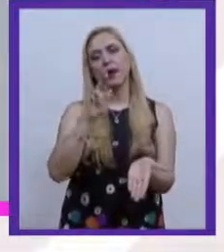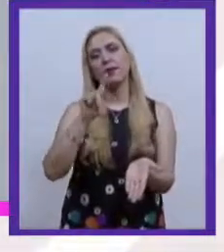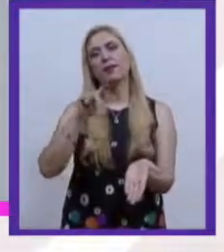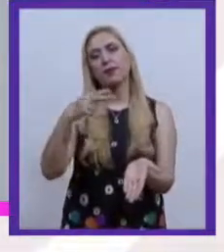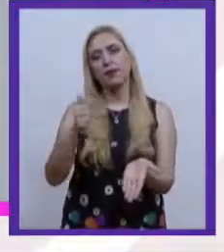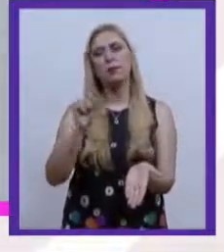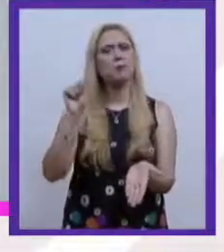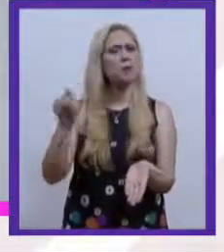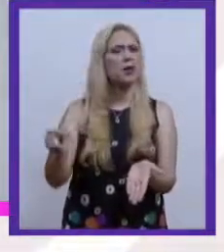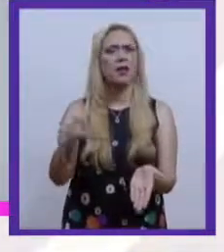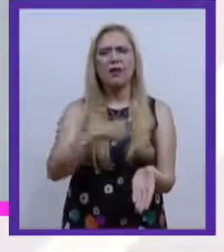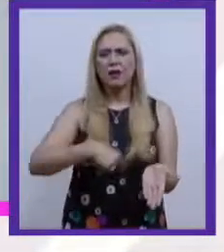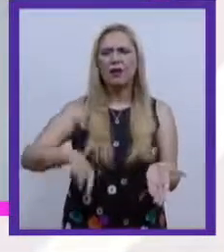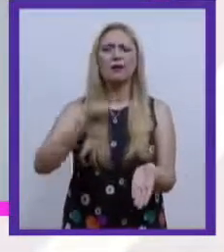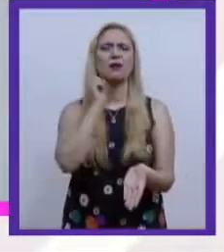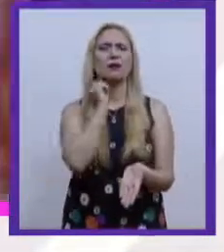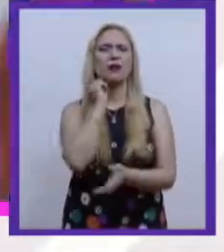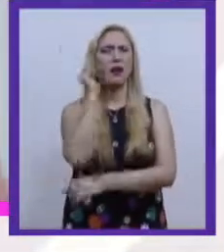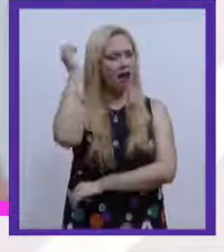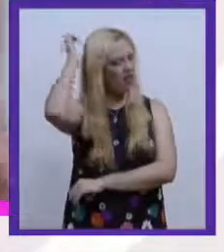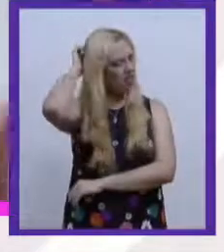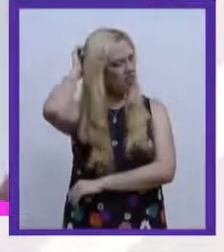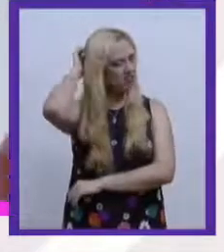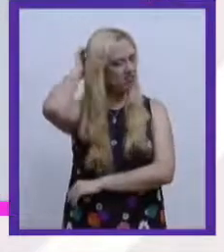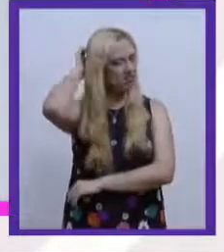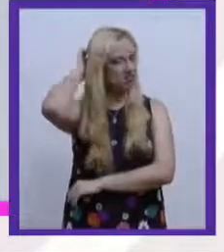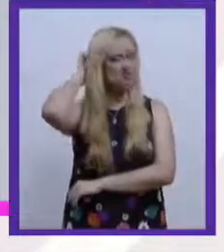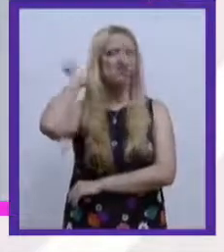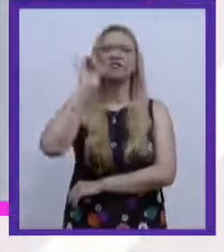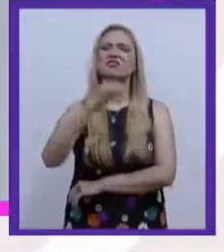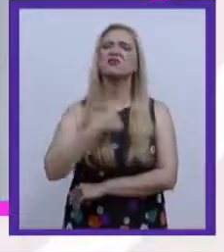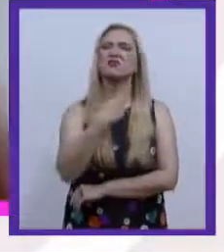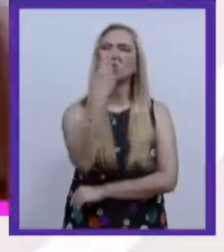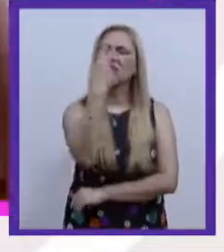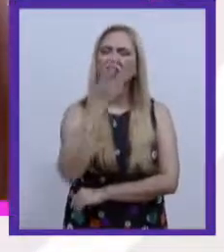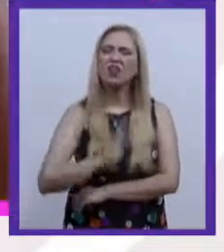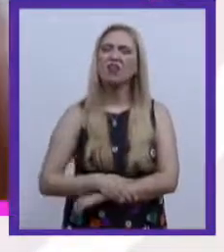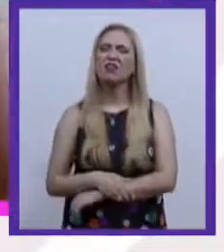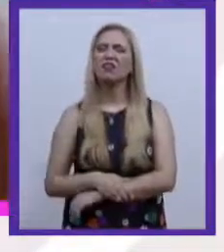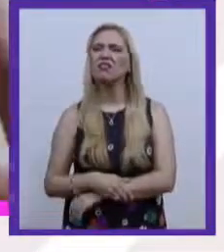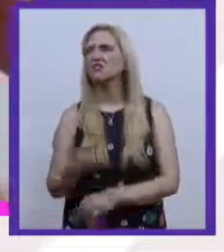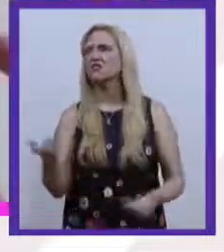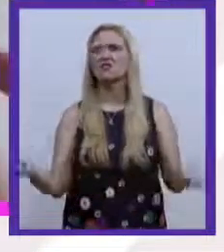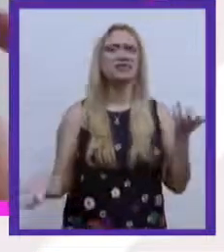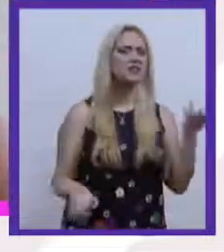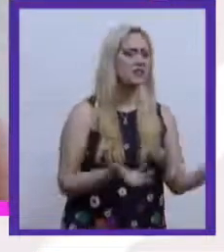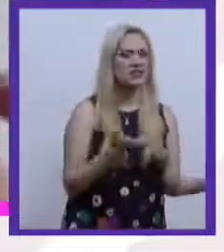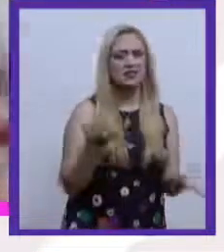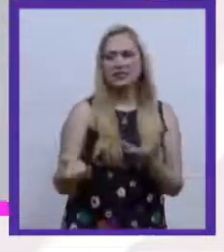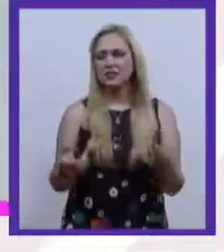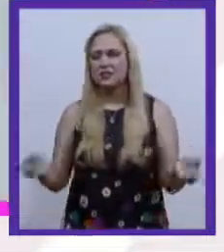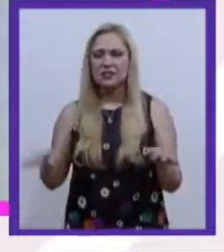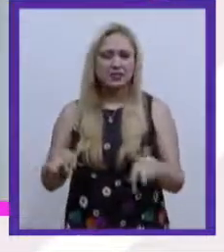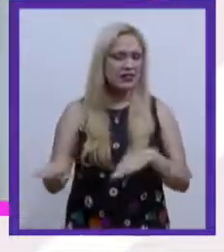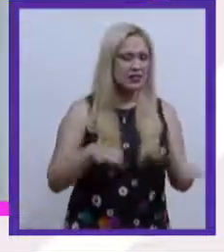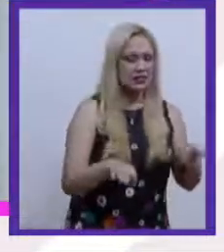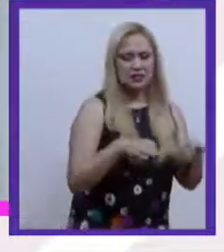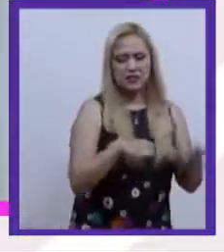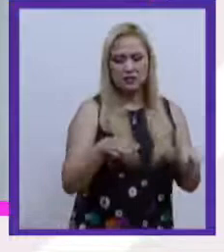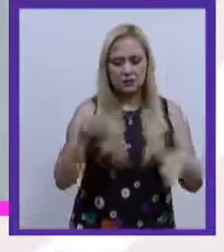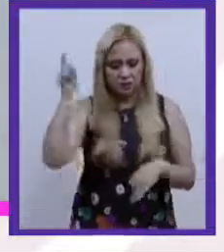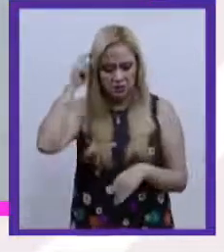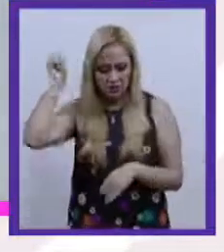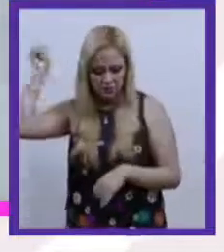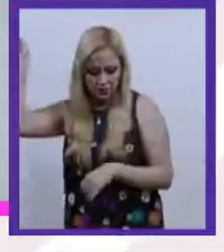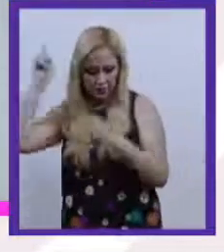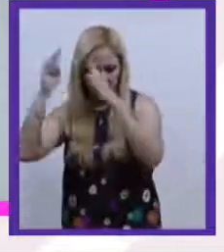propias legisladoras, ¿no? Estas preocupaciones que tú planteabas, presidenta, ¿no? Estas mesas que están ahí legislando, pero a la vez